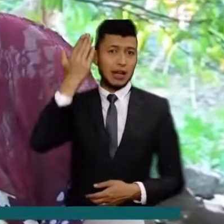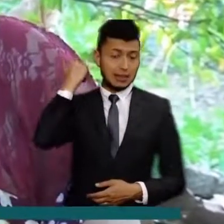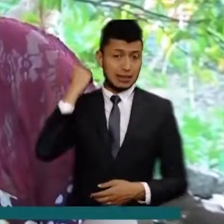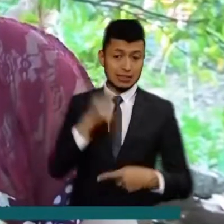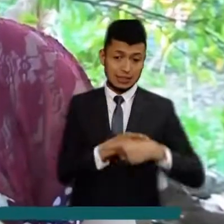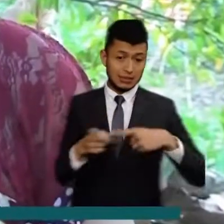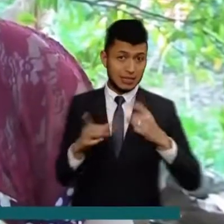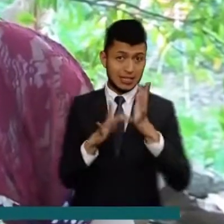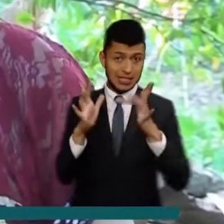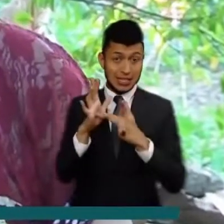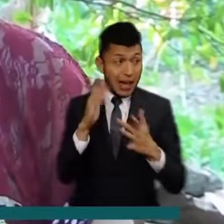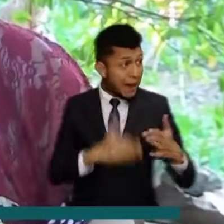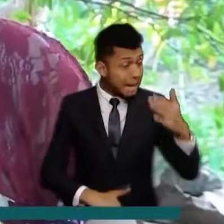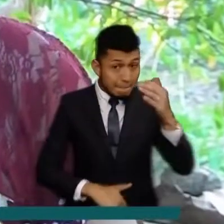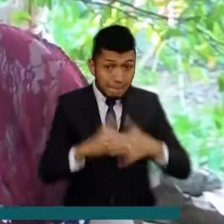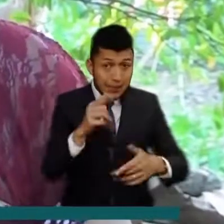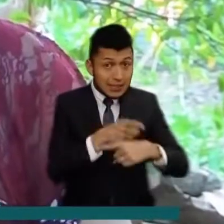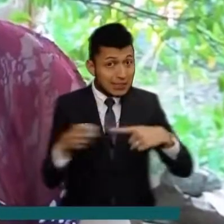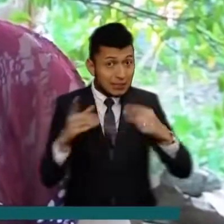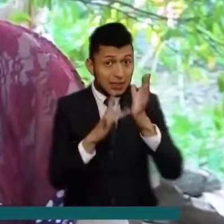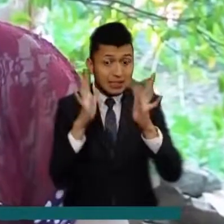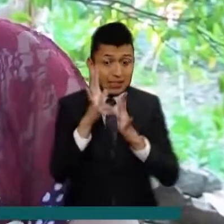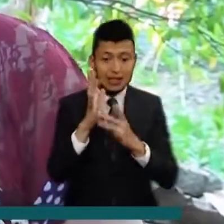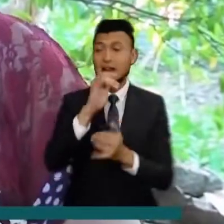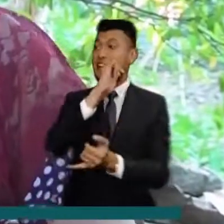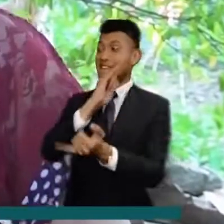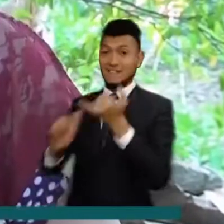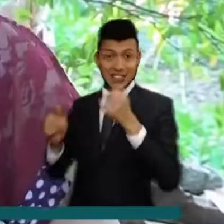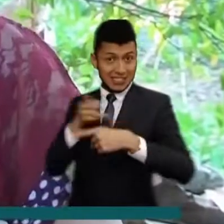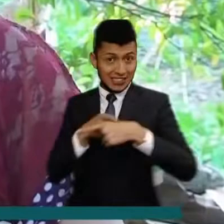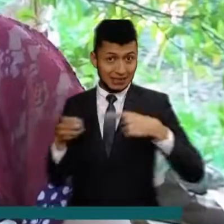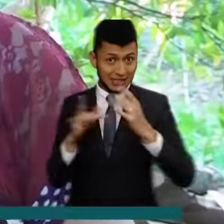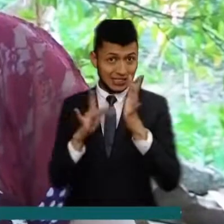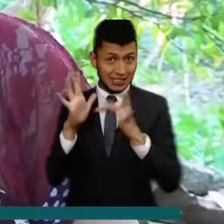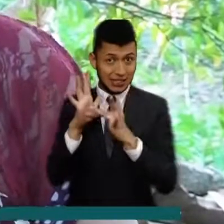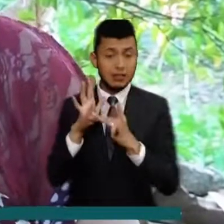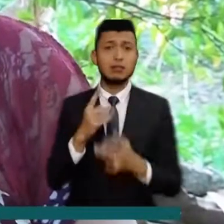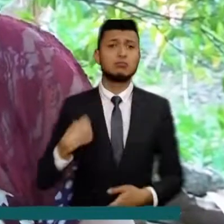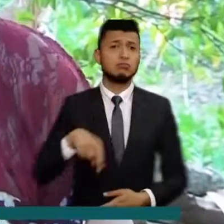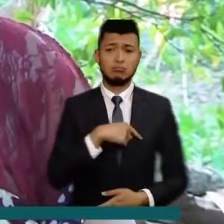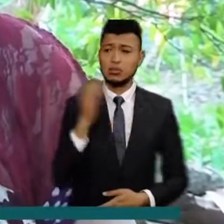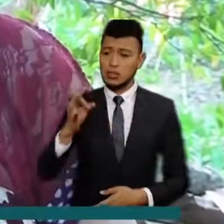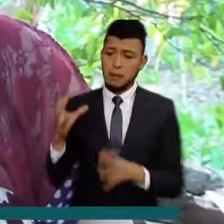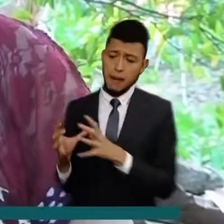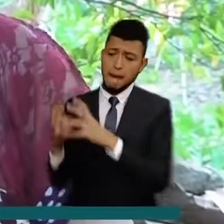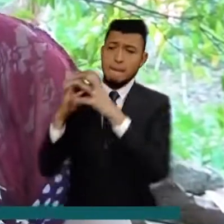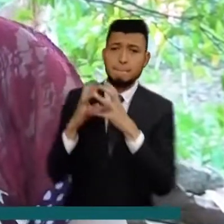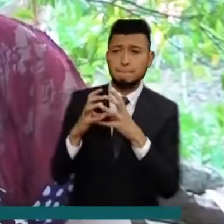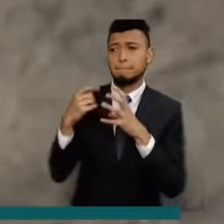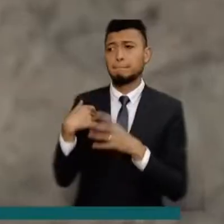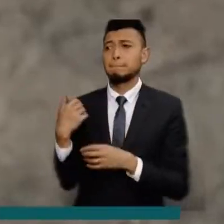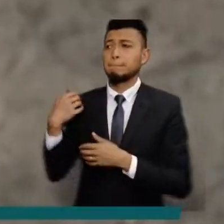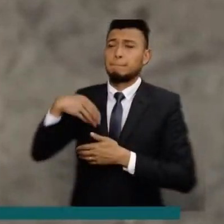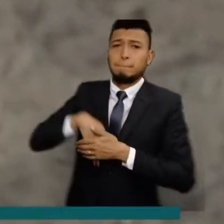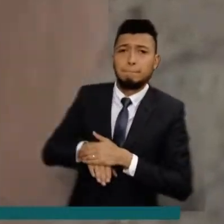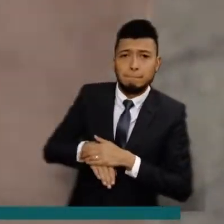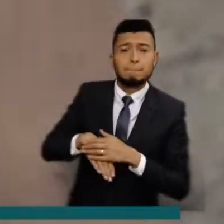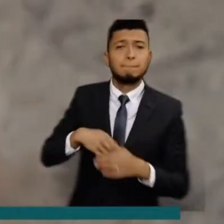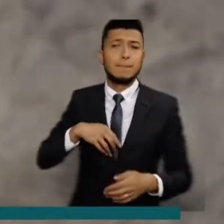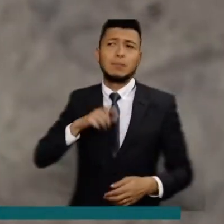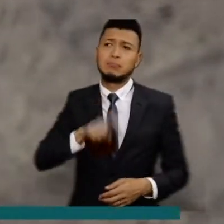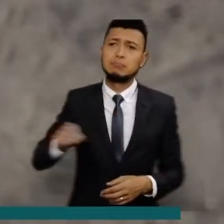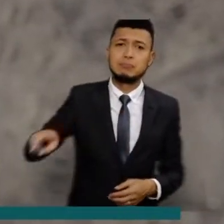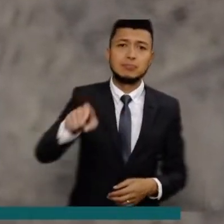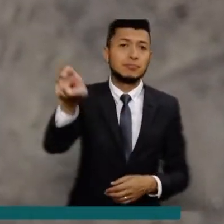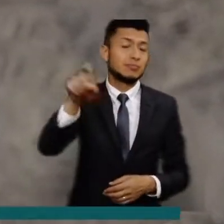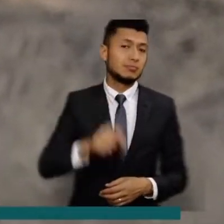viajábamos desde la Semana Santa, desde que empezaba la Semana Santa hasta que terminaba la Semana Santa, andábamos nosotros con estas pepas al hombro. Mantener vivo el